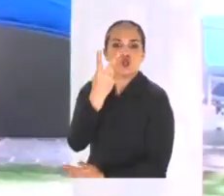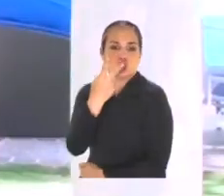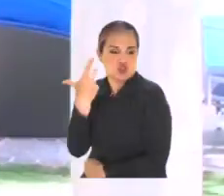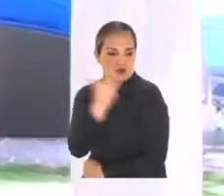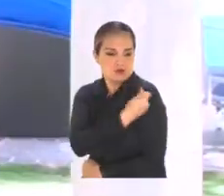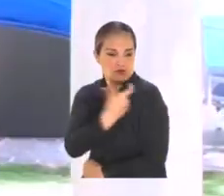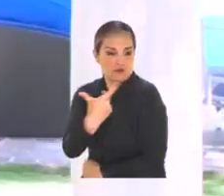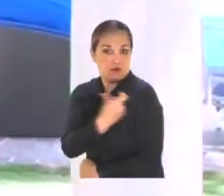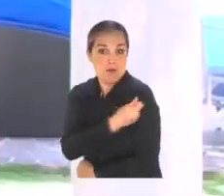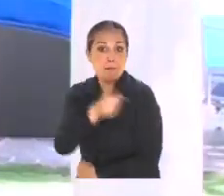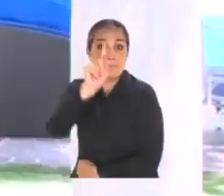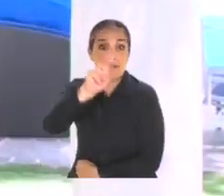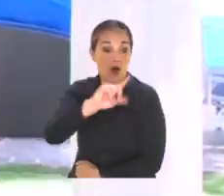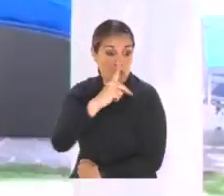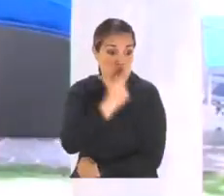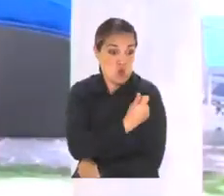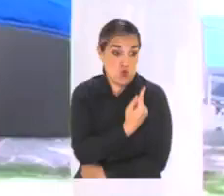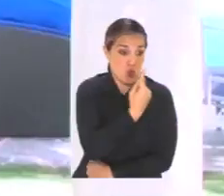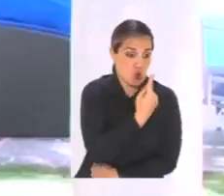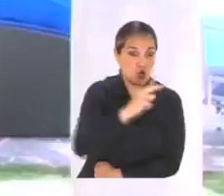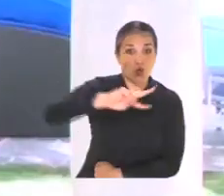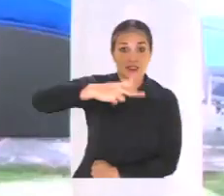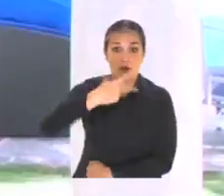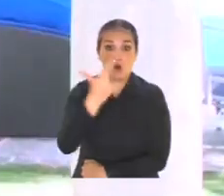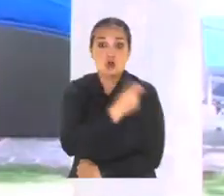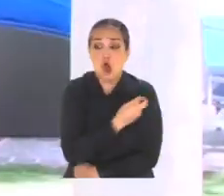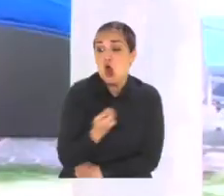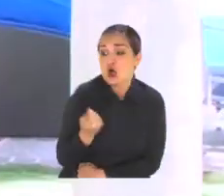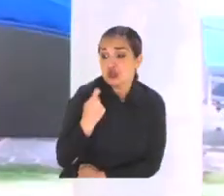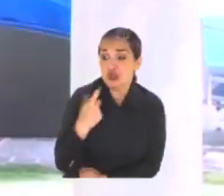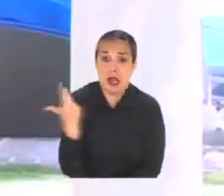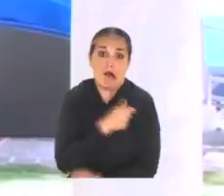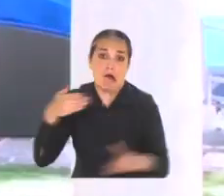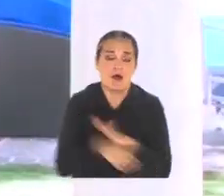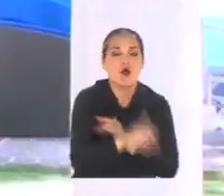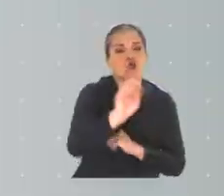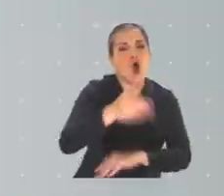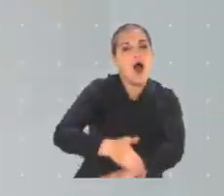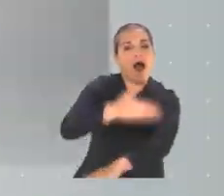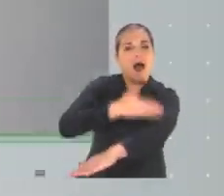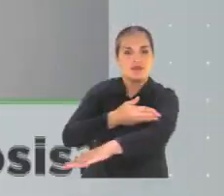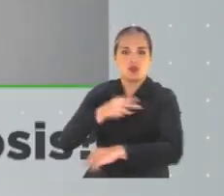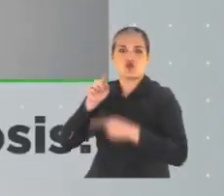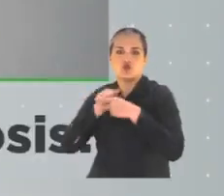la última dosis tiene que ser 14 días antes del ingreso a Colombia.